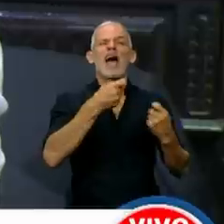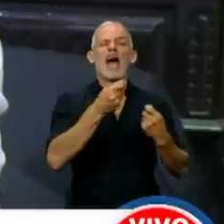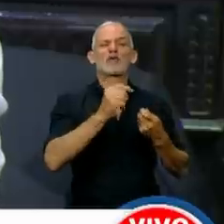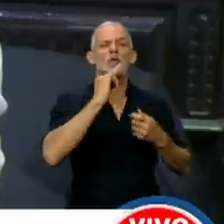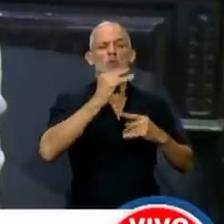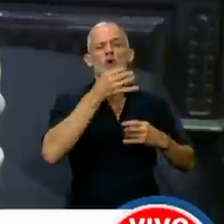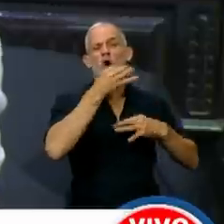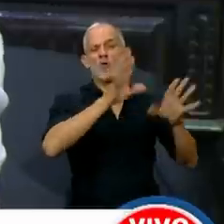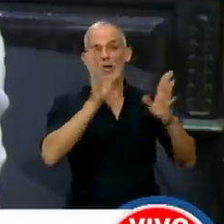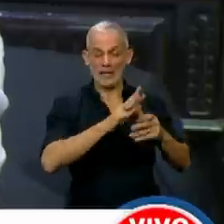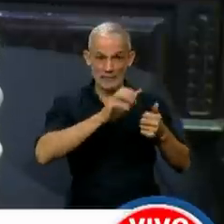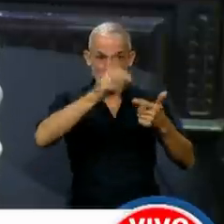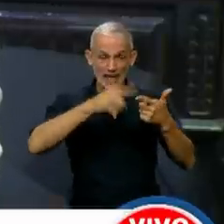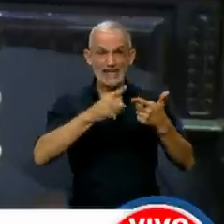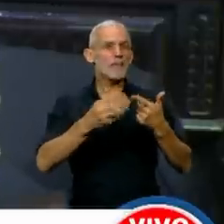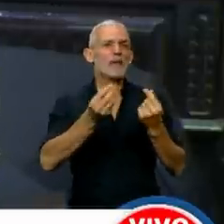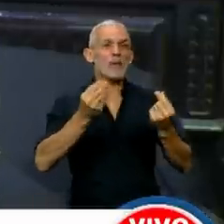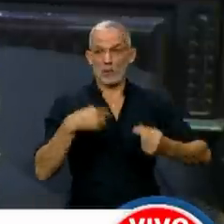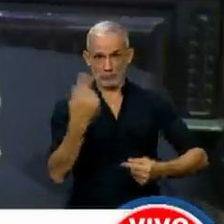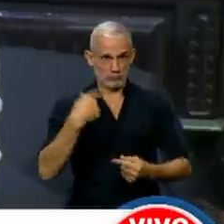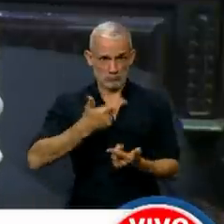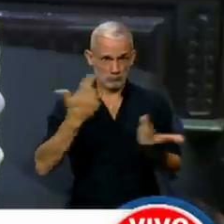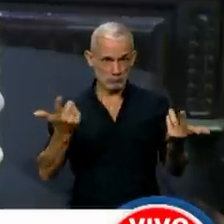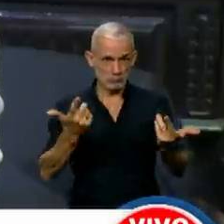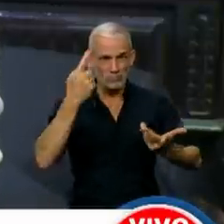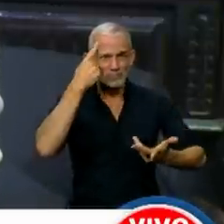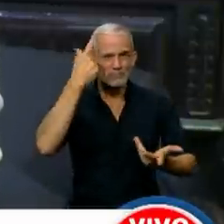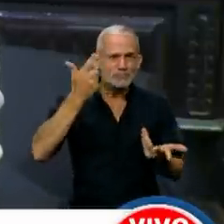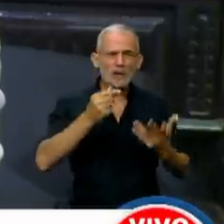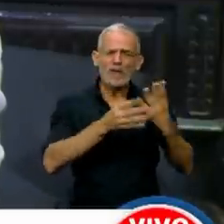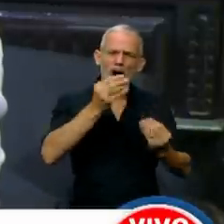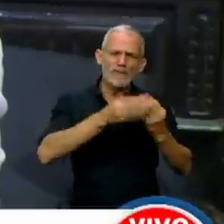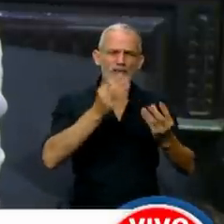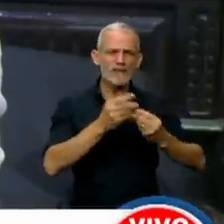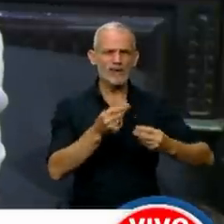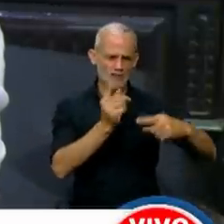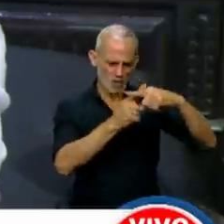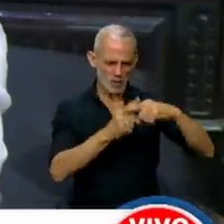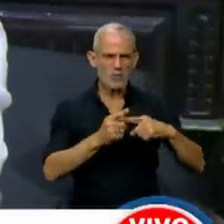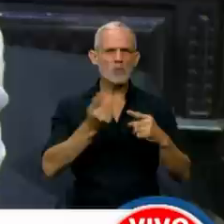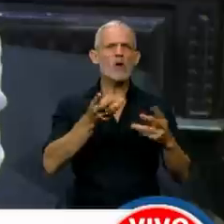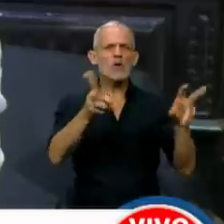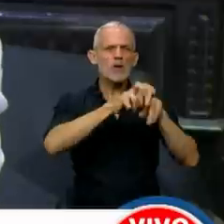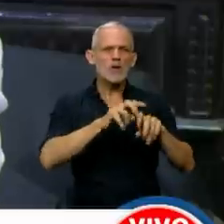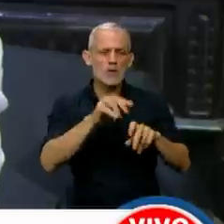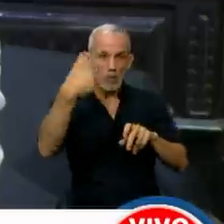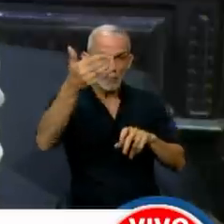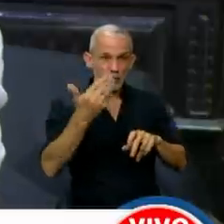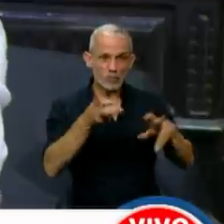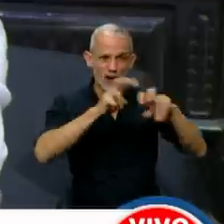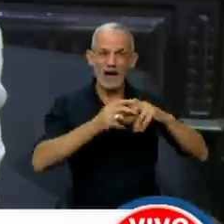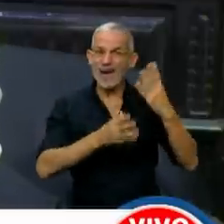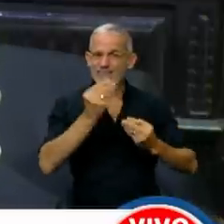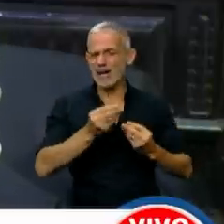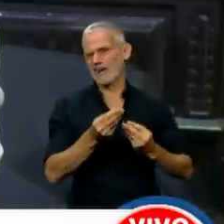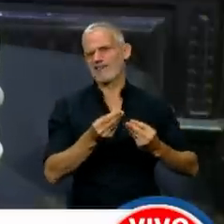o la discrecionalidad porque ninguno de nosotros se puede creer que los errores en la subestimación de ingresos futuros son